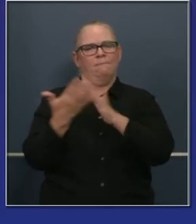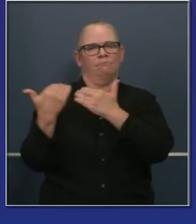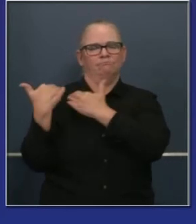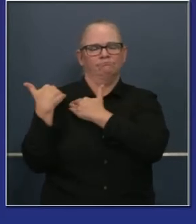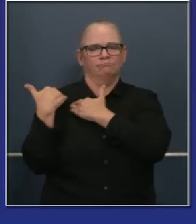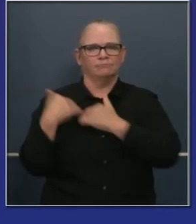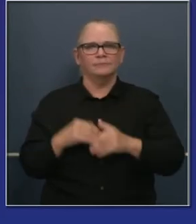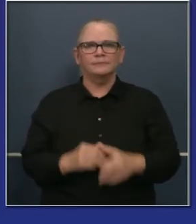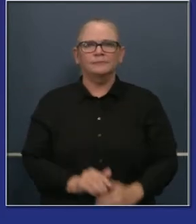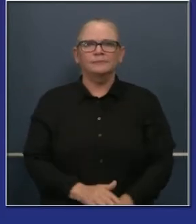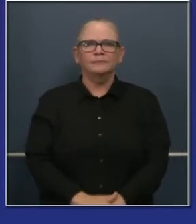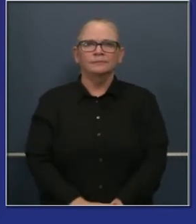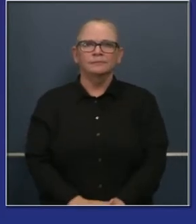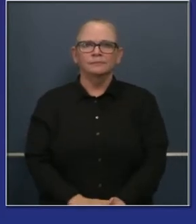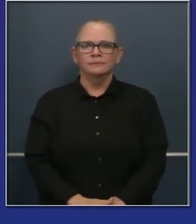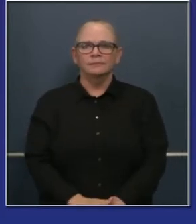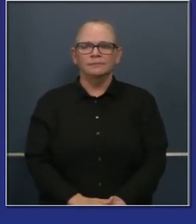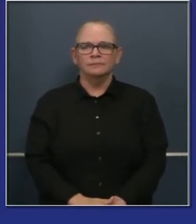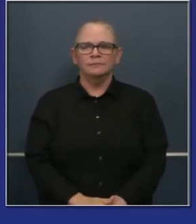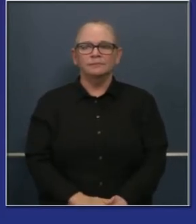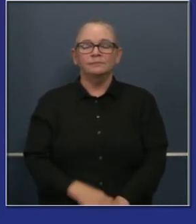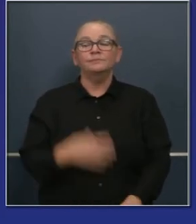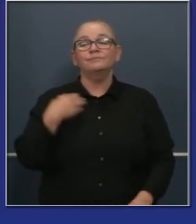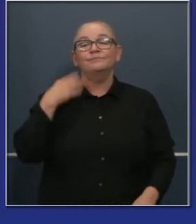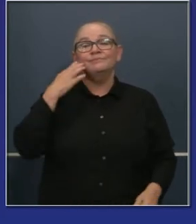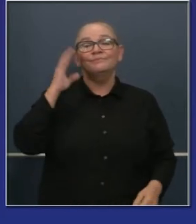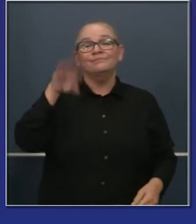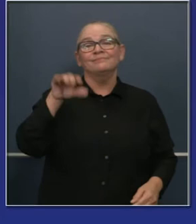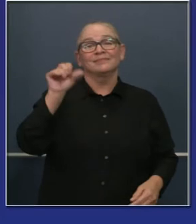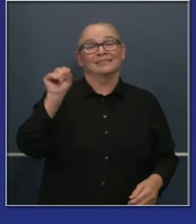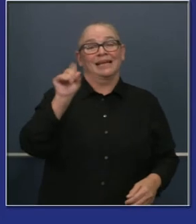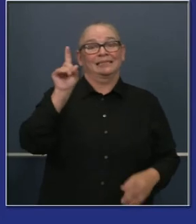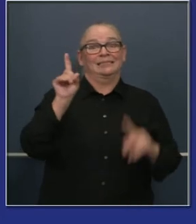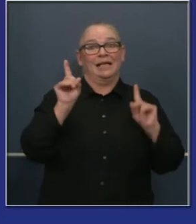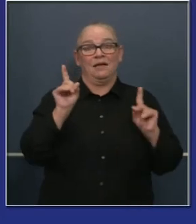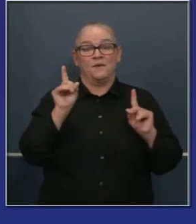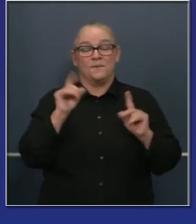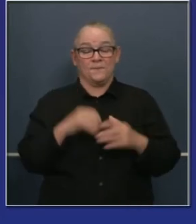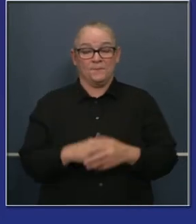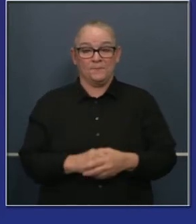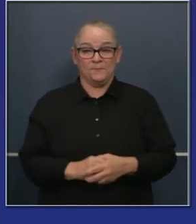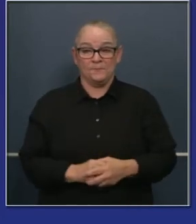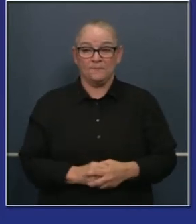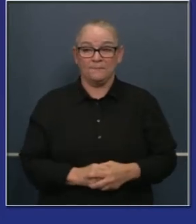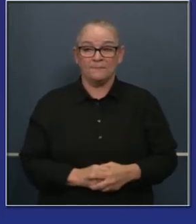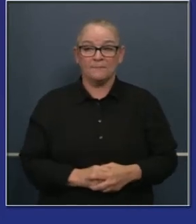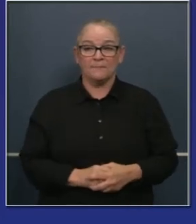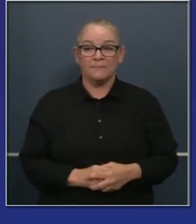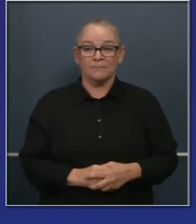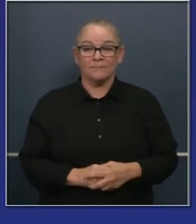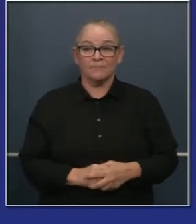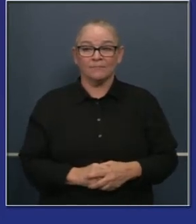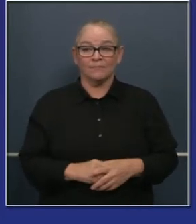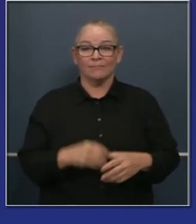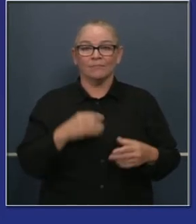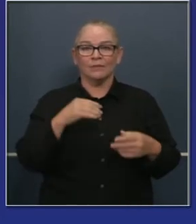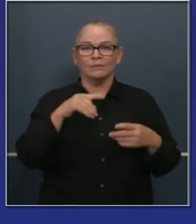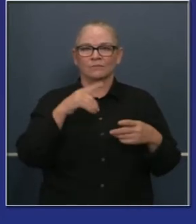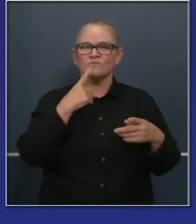muchas conversaciones en san diego que es un condado grande el cual ha pasado de rojo